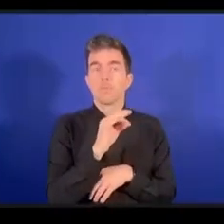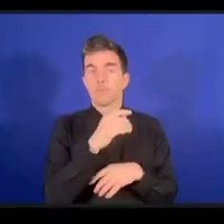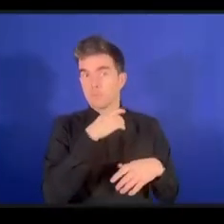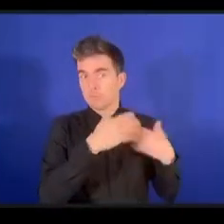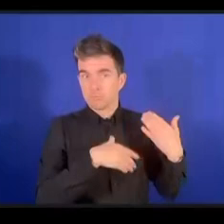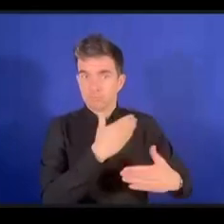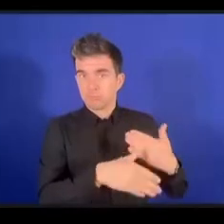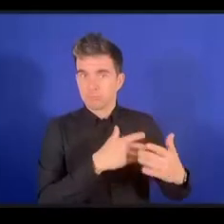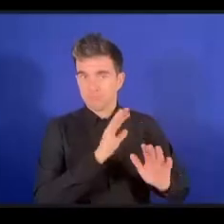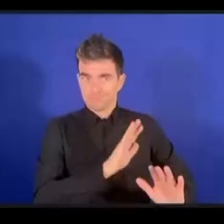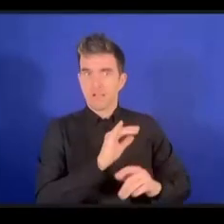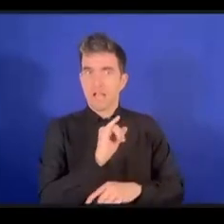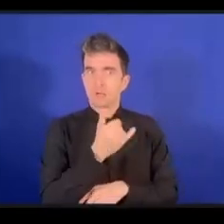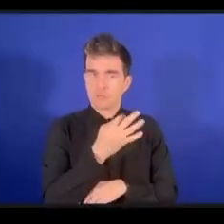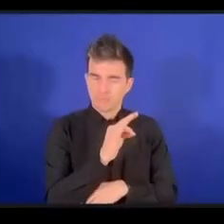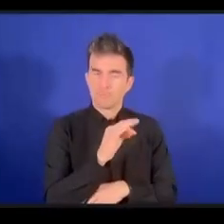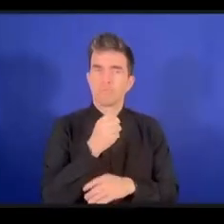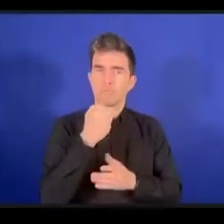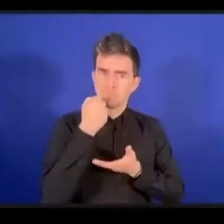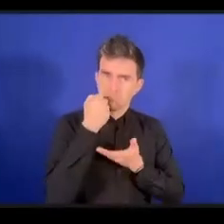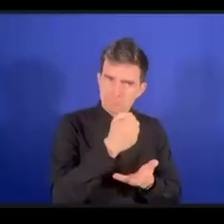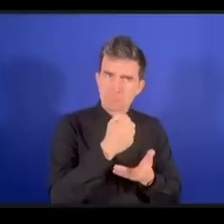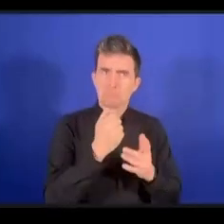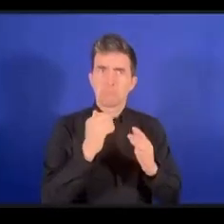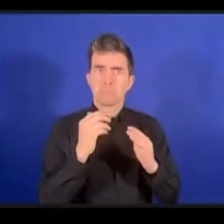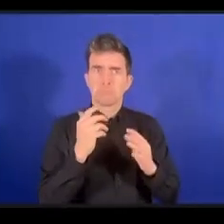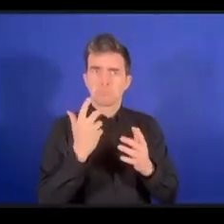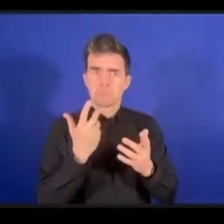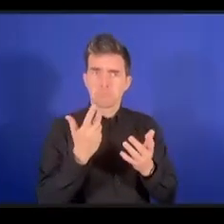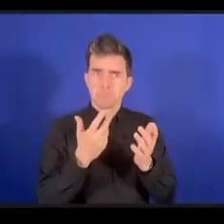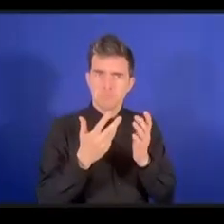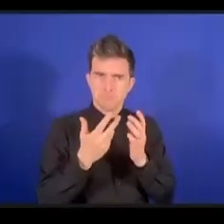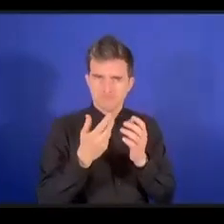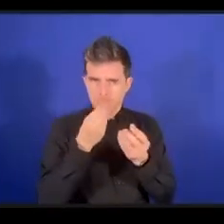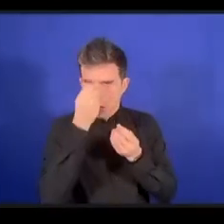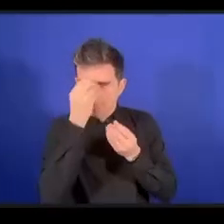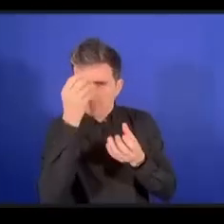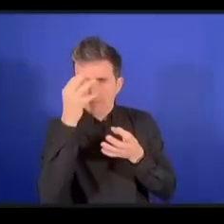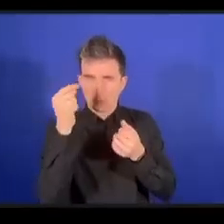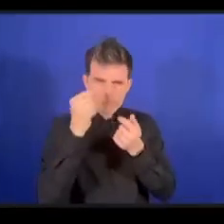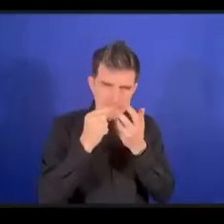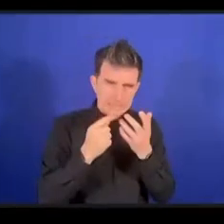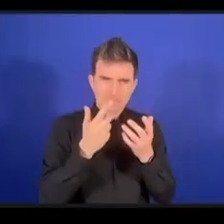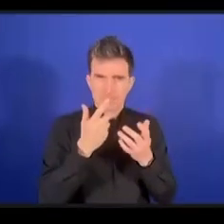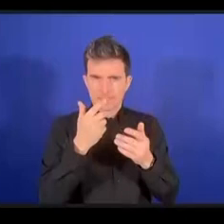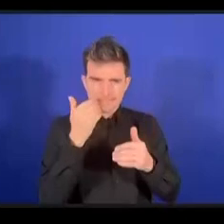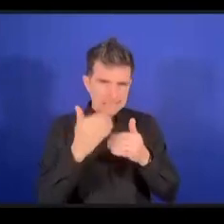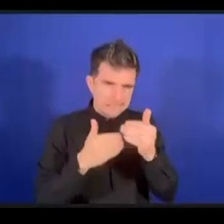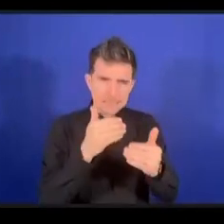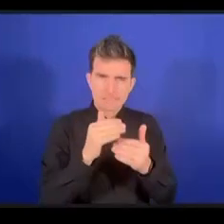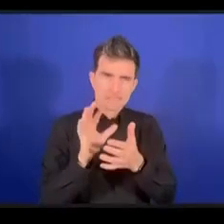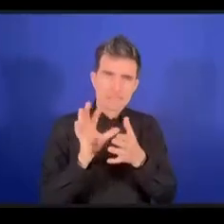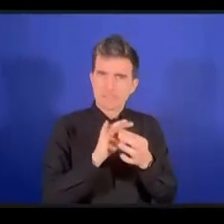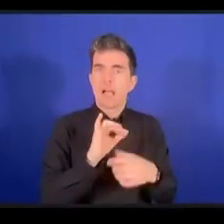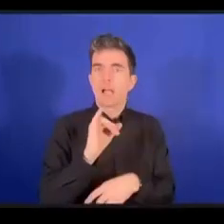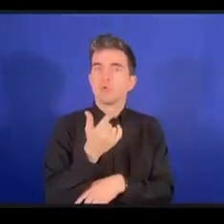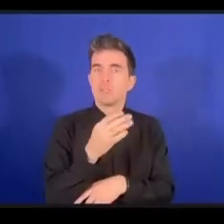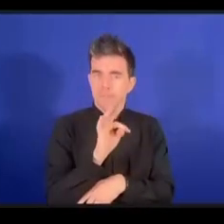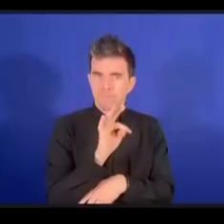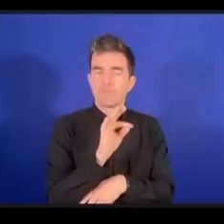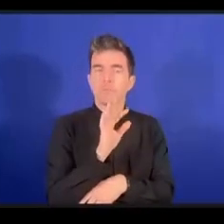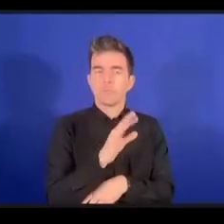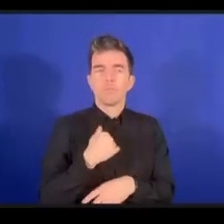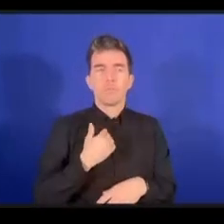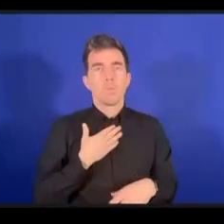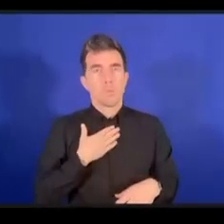enviado representantes técnicos informados y absorben lo que surge del igf Y eso tenemos que